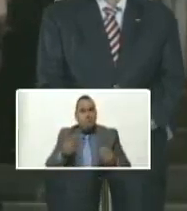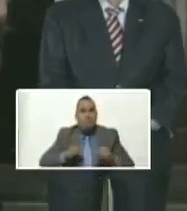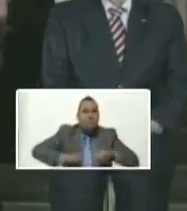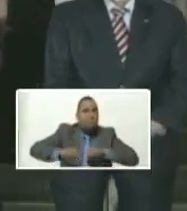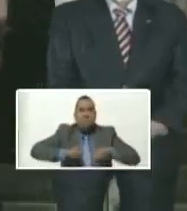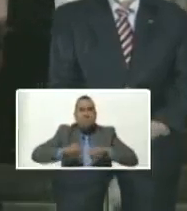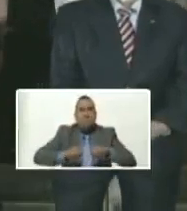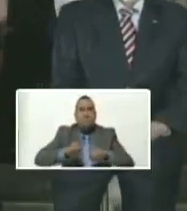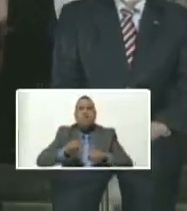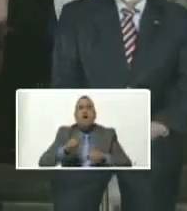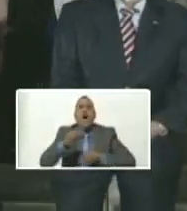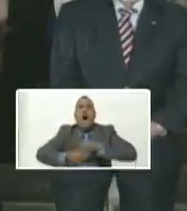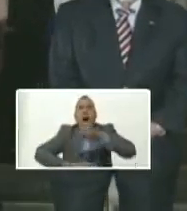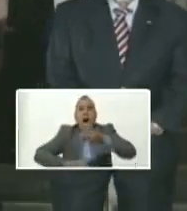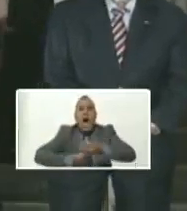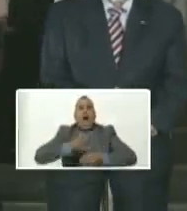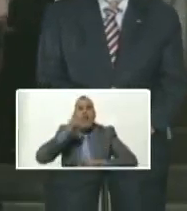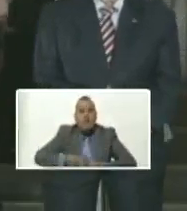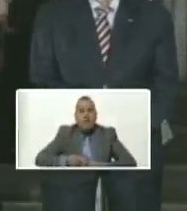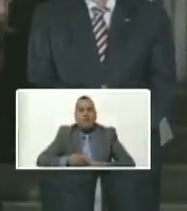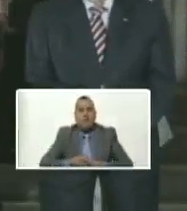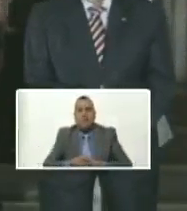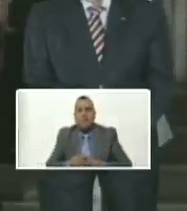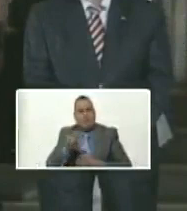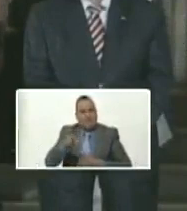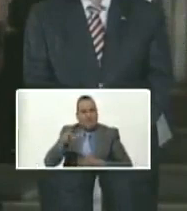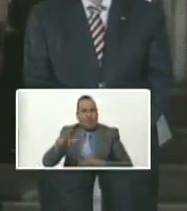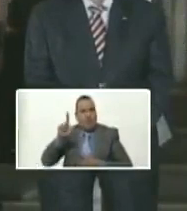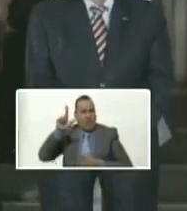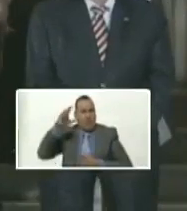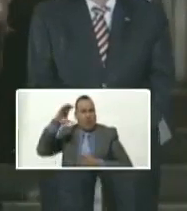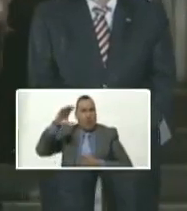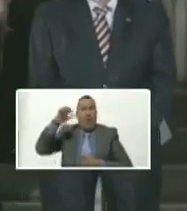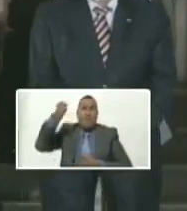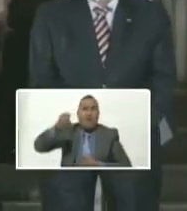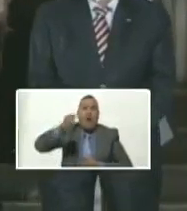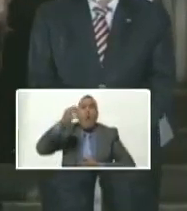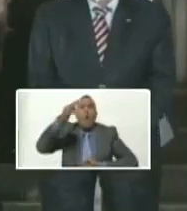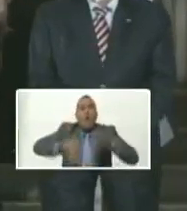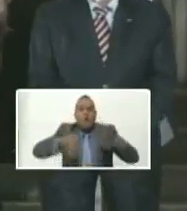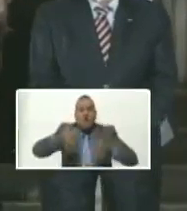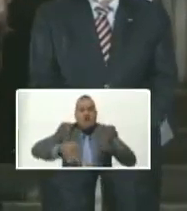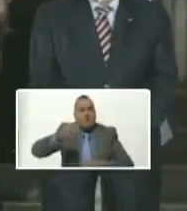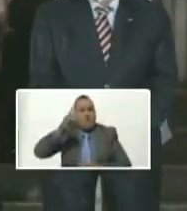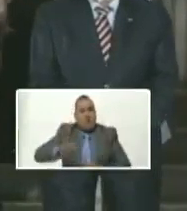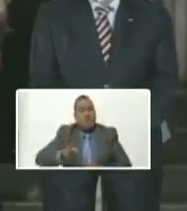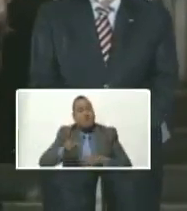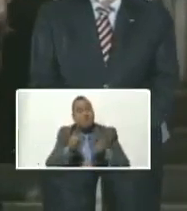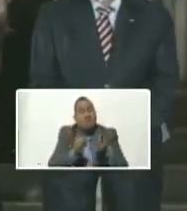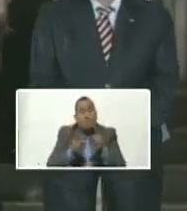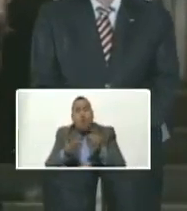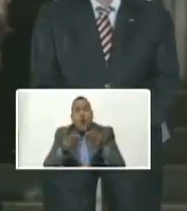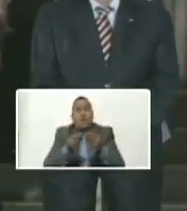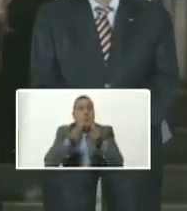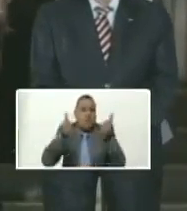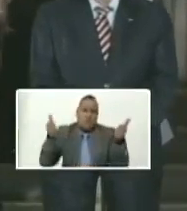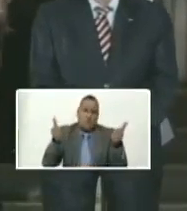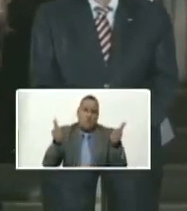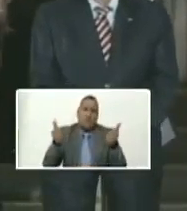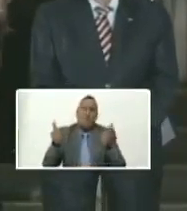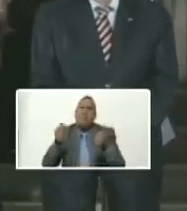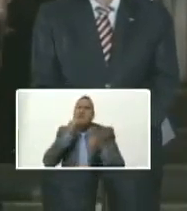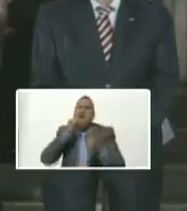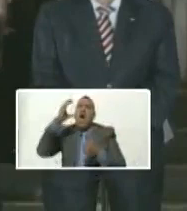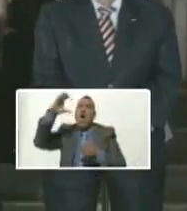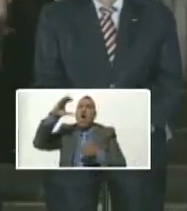y se haga justicia con estos venezolanos que han sido asesinados y desaparecidos con el aval del gobierno de Iván